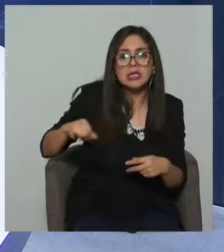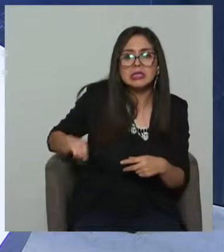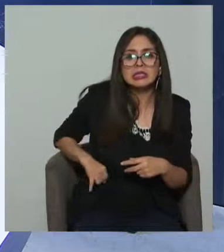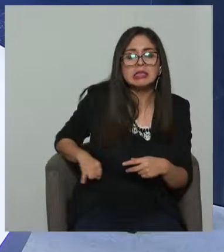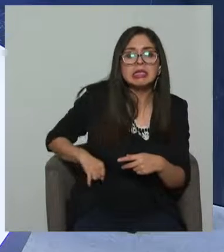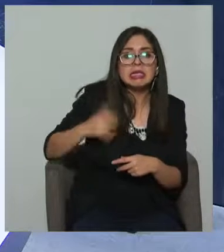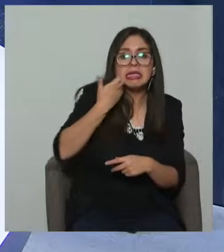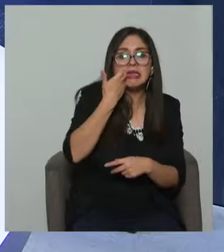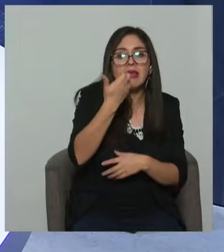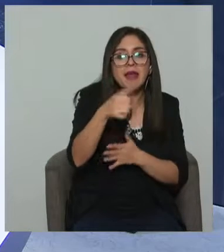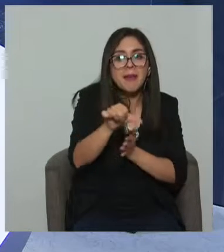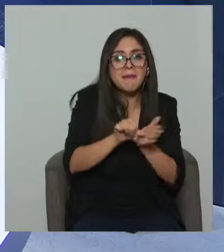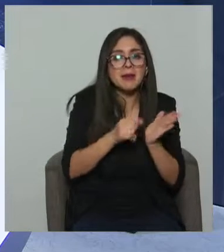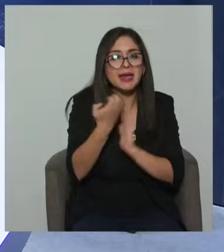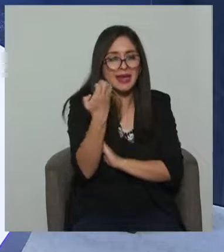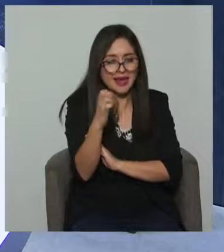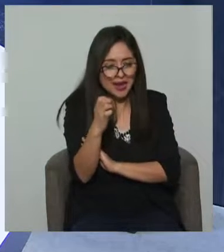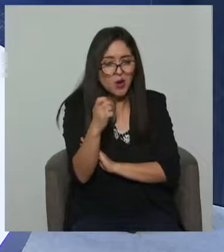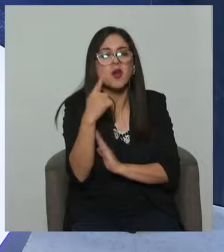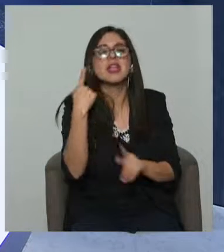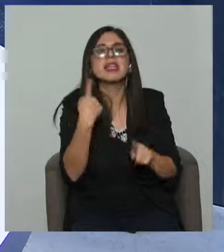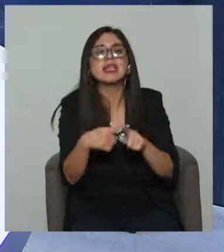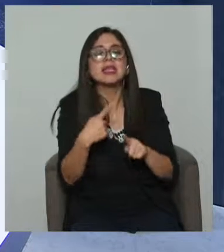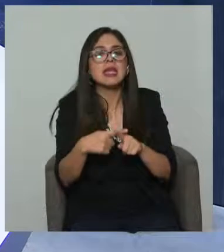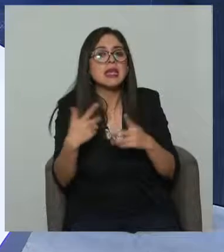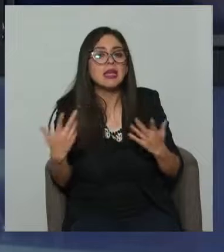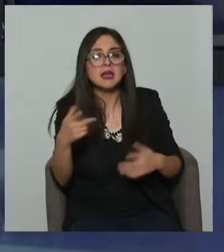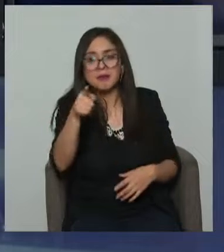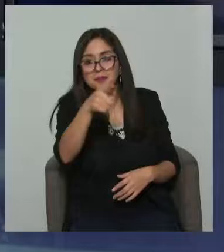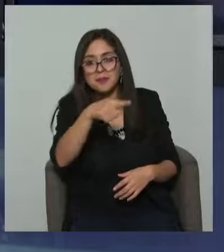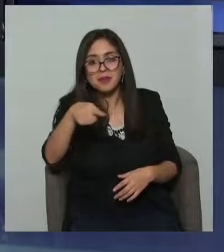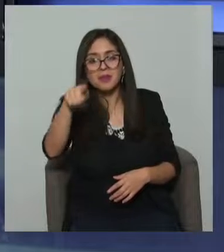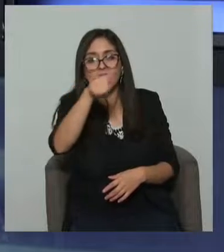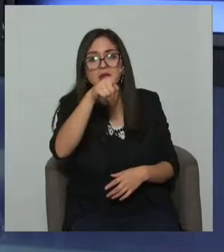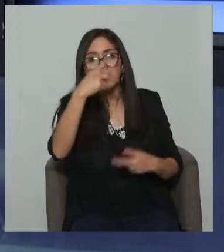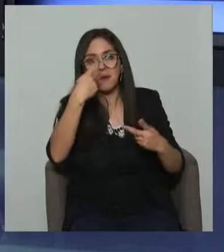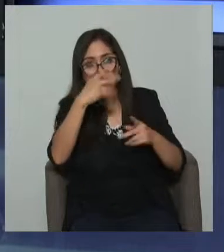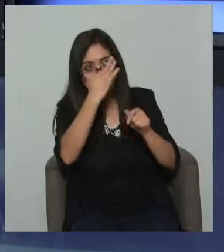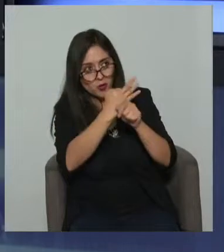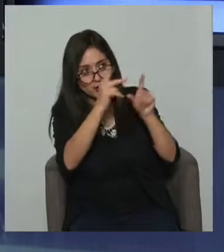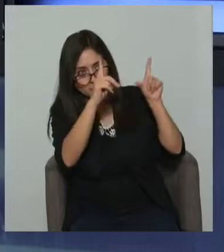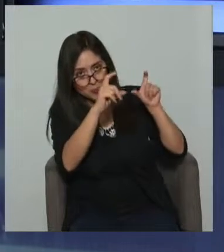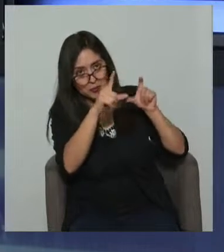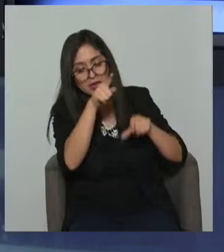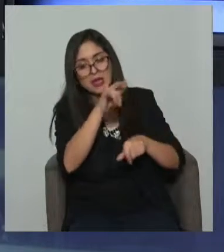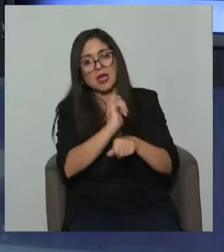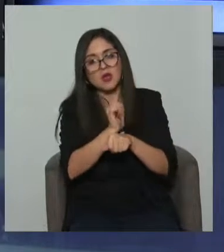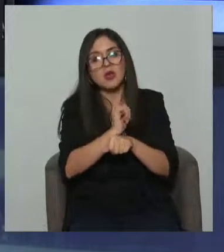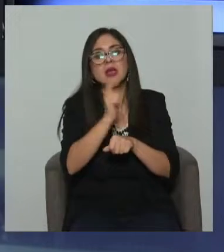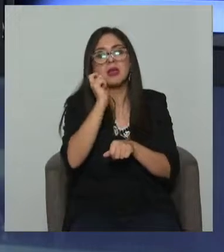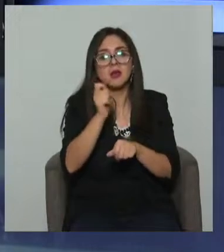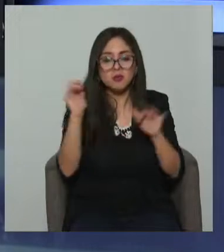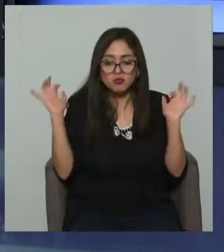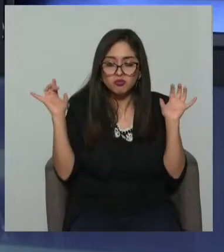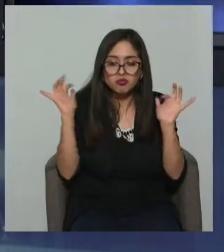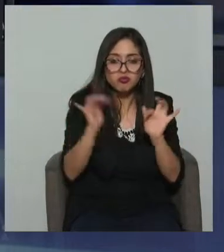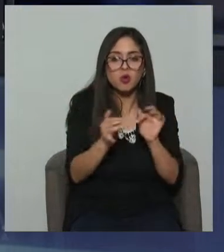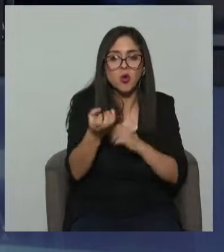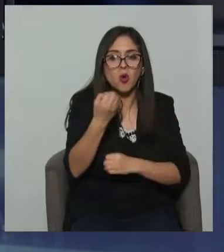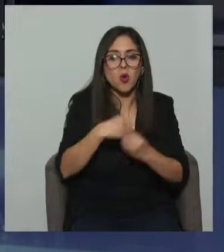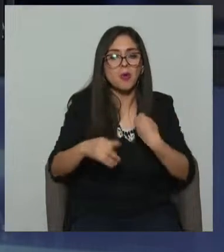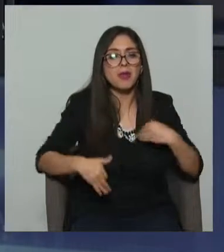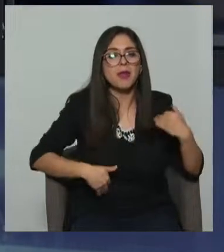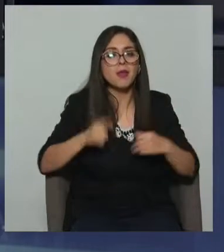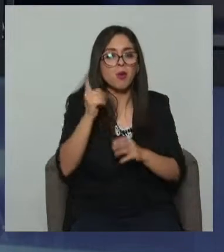para que, esos son mis actores, que está esperando que el evento se dé para hacer cola